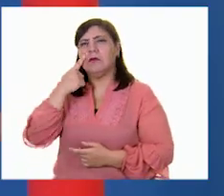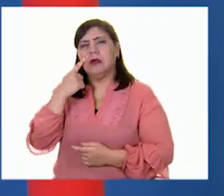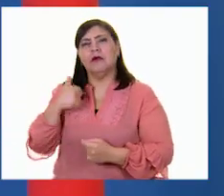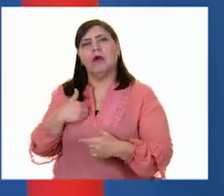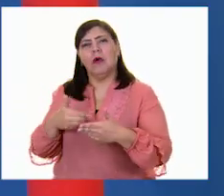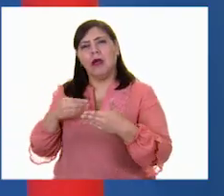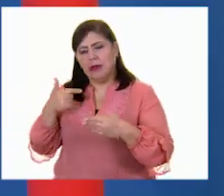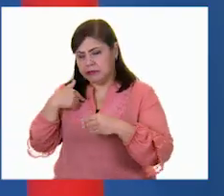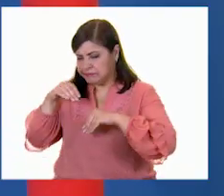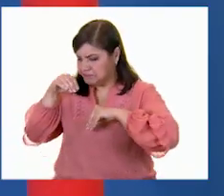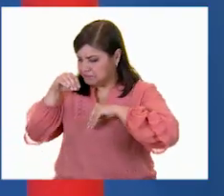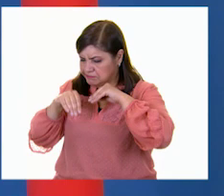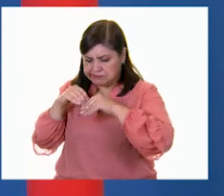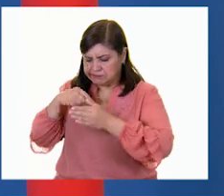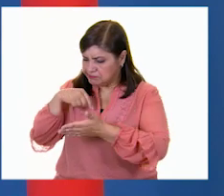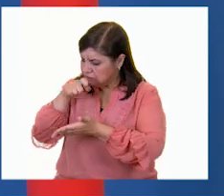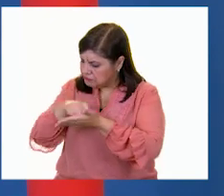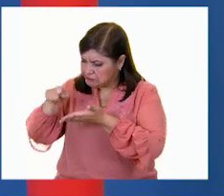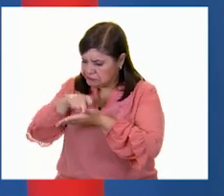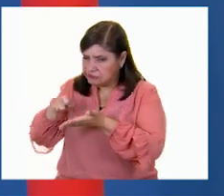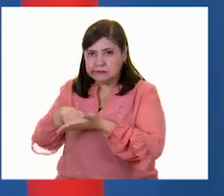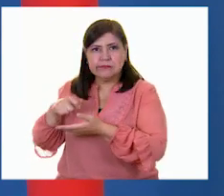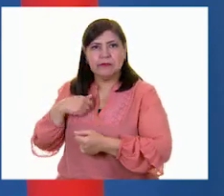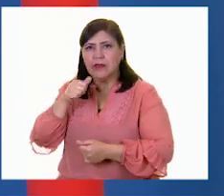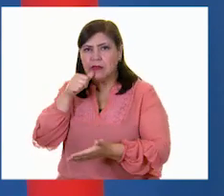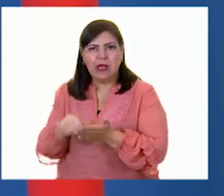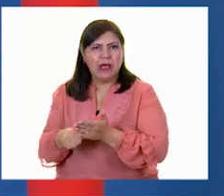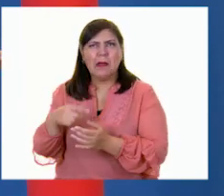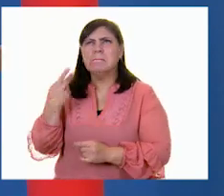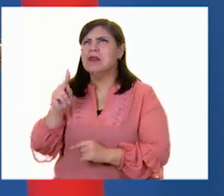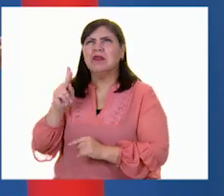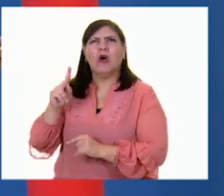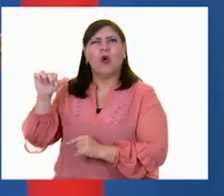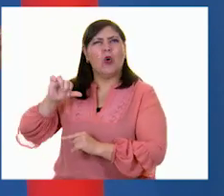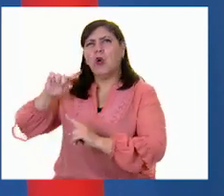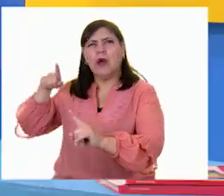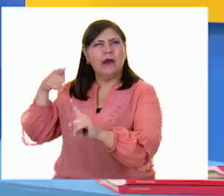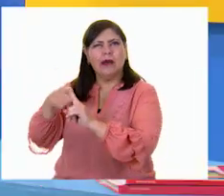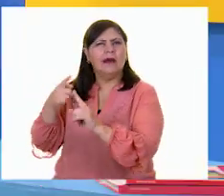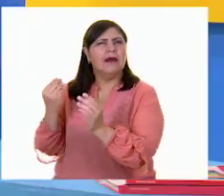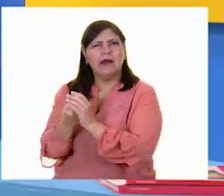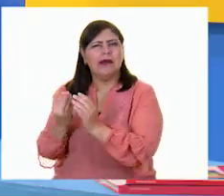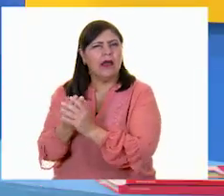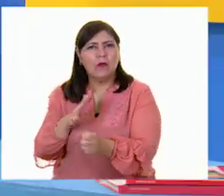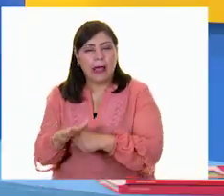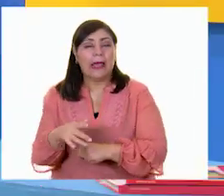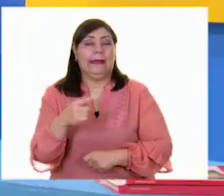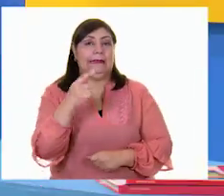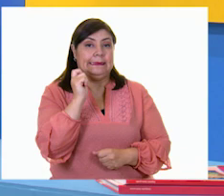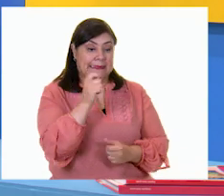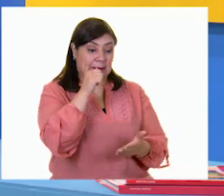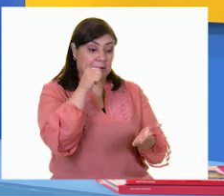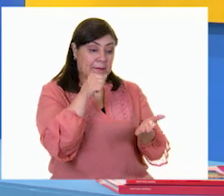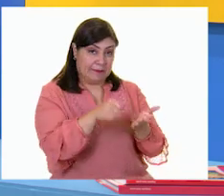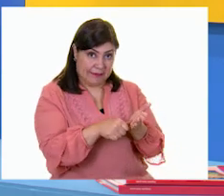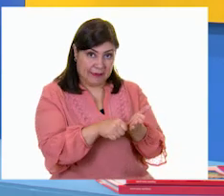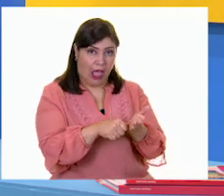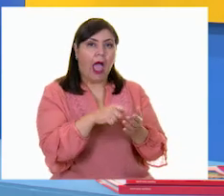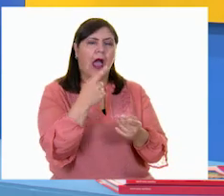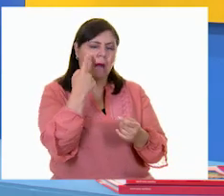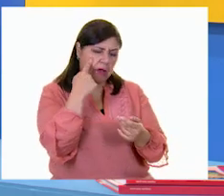en la elaboración de mi carta. Por cierto, ¿cuál es el propósito de la sesión de hoy? Analizaremos una carta personal